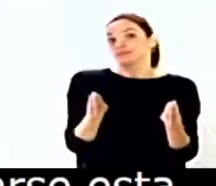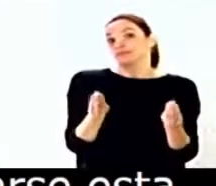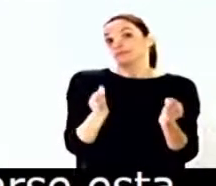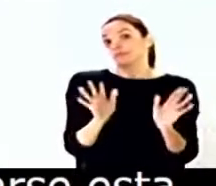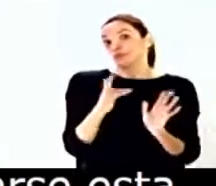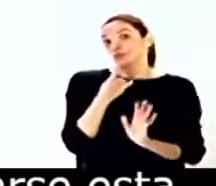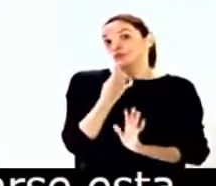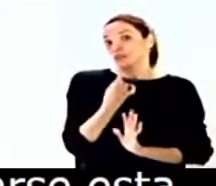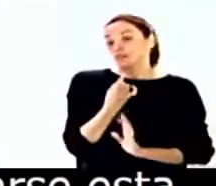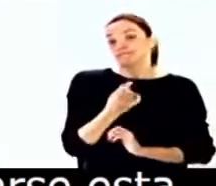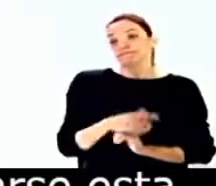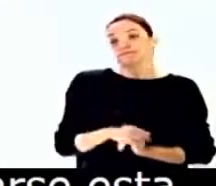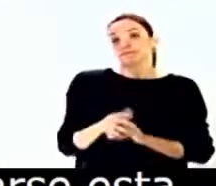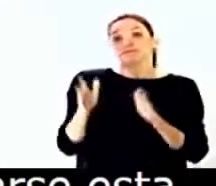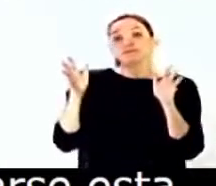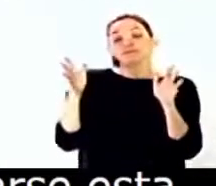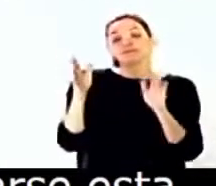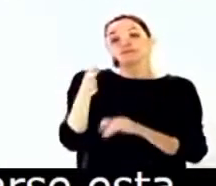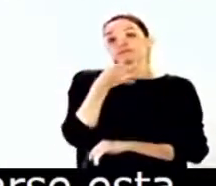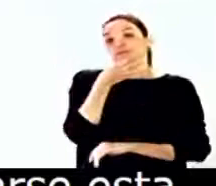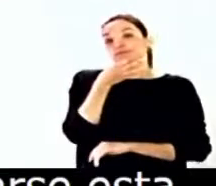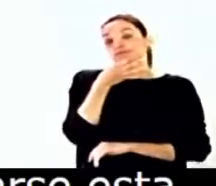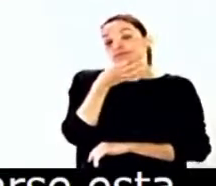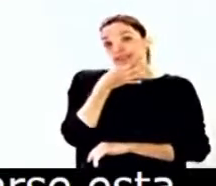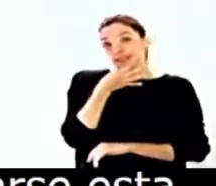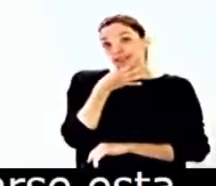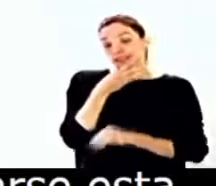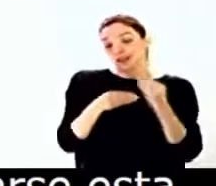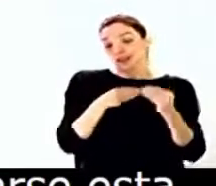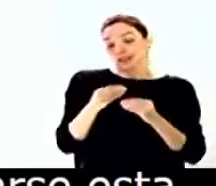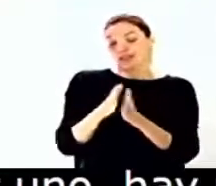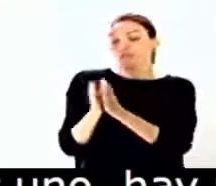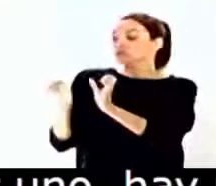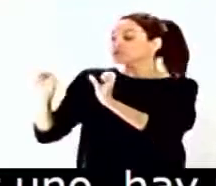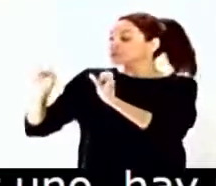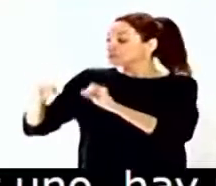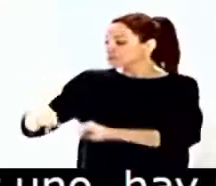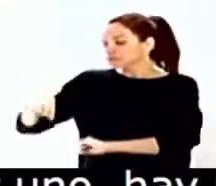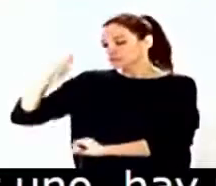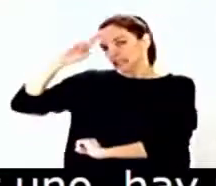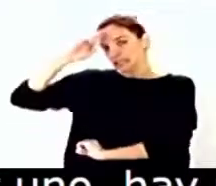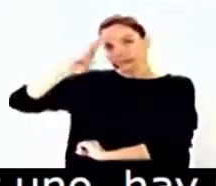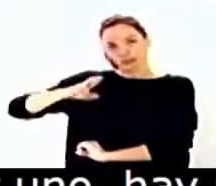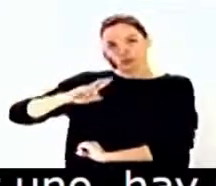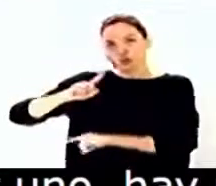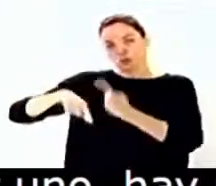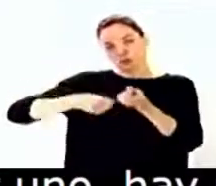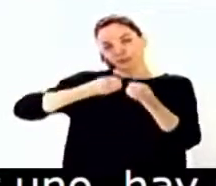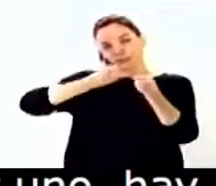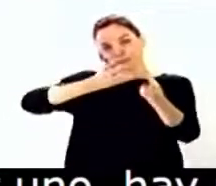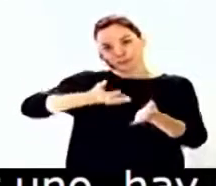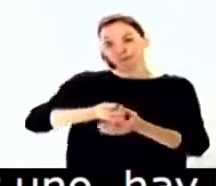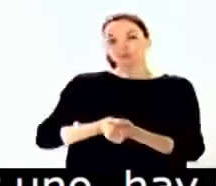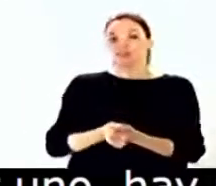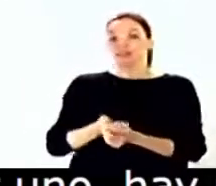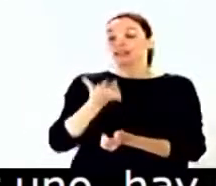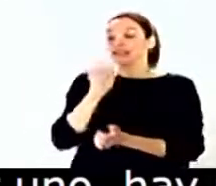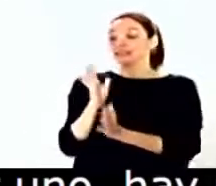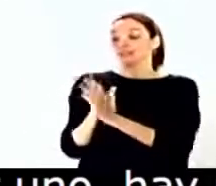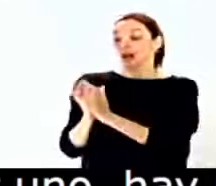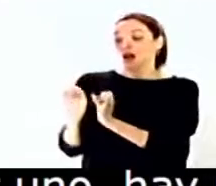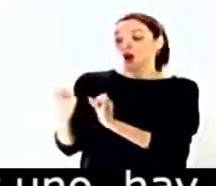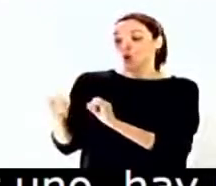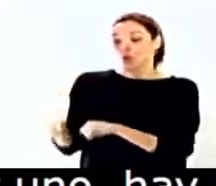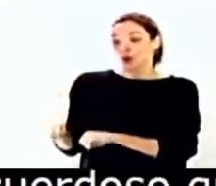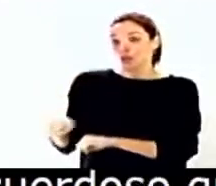digo, hay un consejo esta tarde y hay que respetar los acuerdos que salgan de ese consejo. Si esos acuerdos